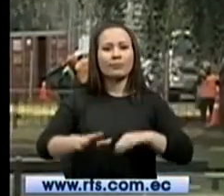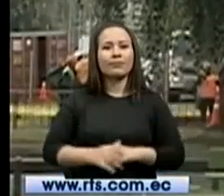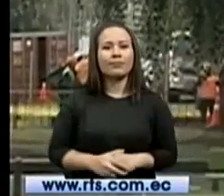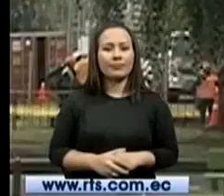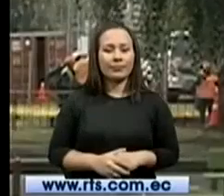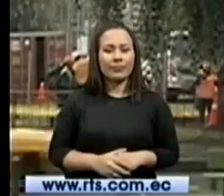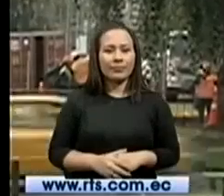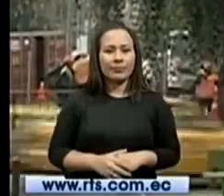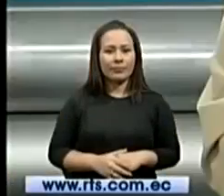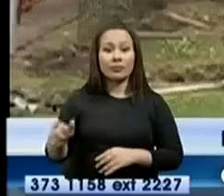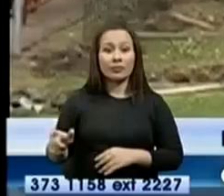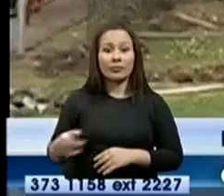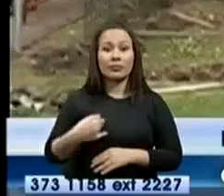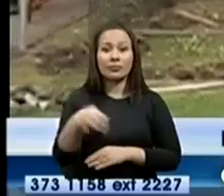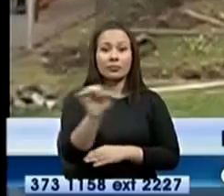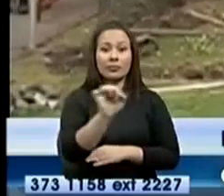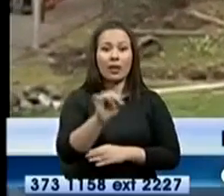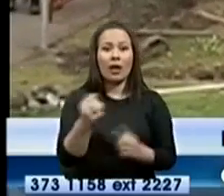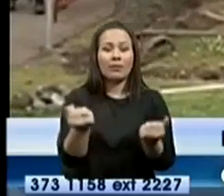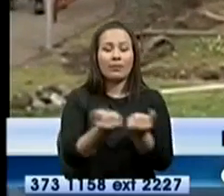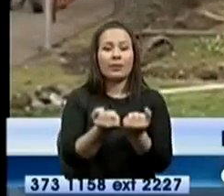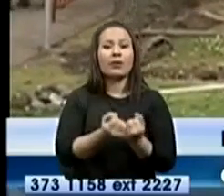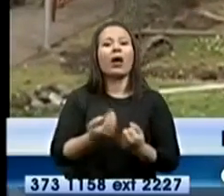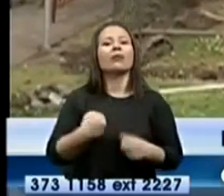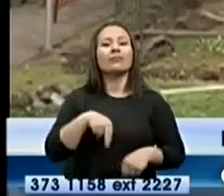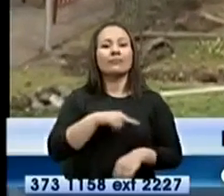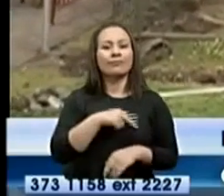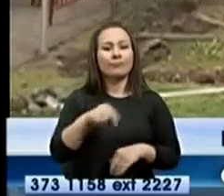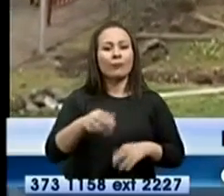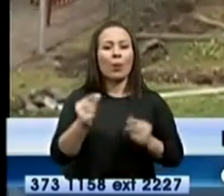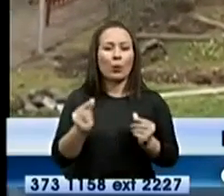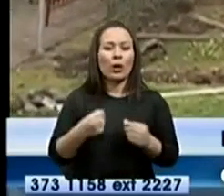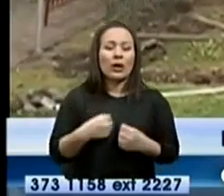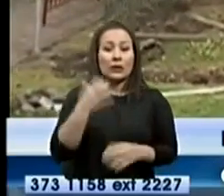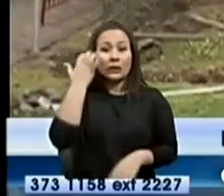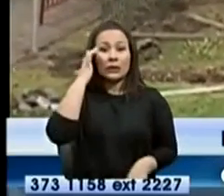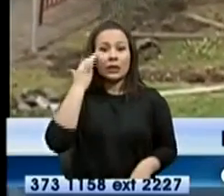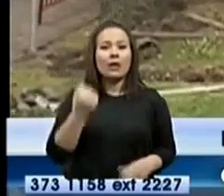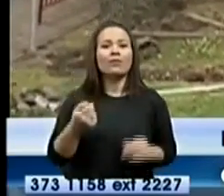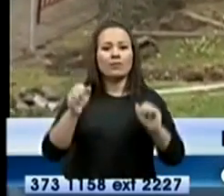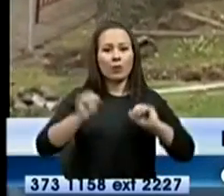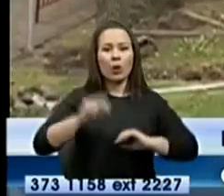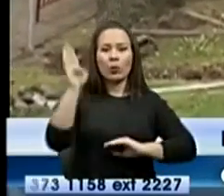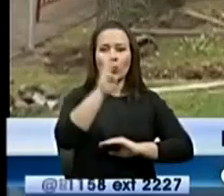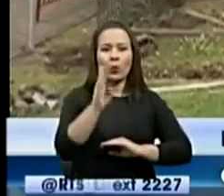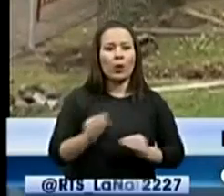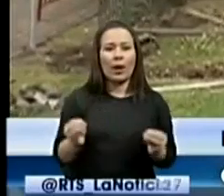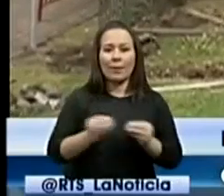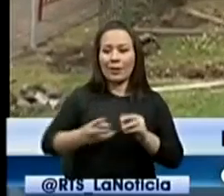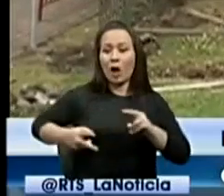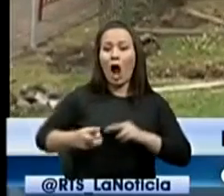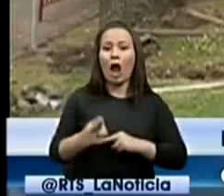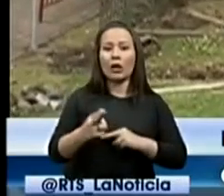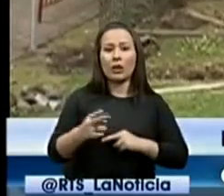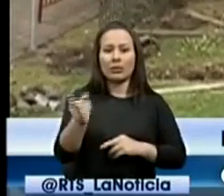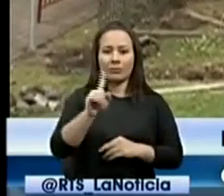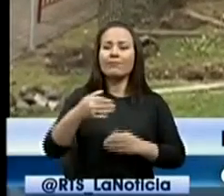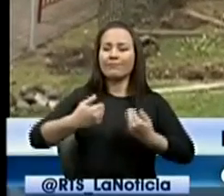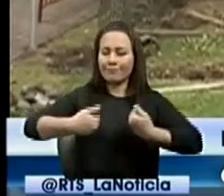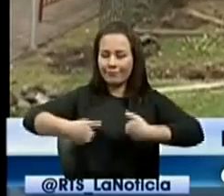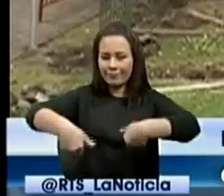Alison Corral. El tráfico que pasa por el Amazonas, que es muy intenso, nunca tenga una interrupción a lo